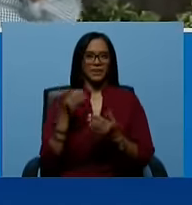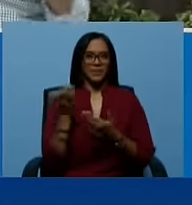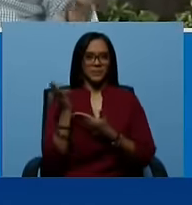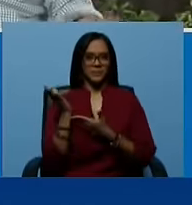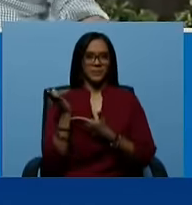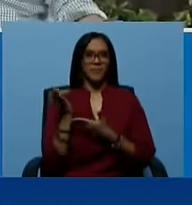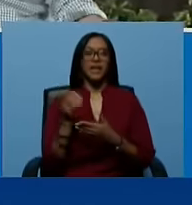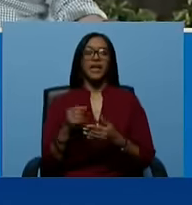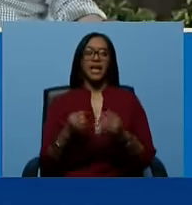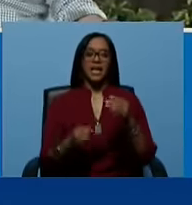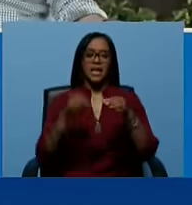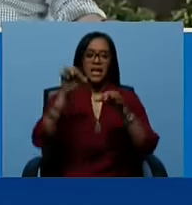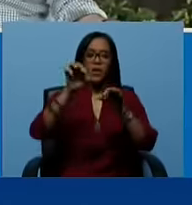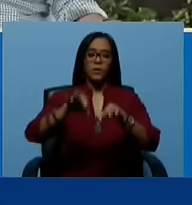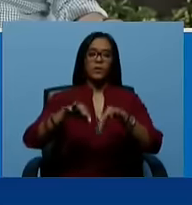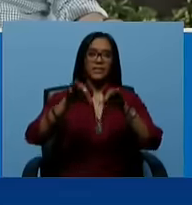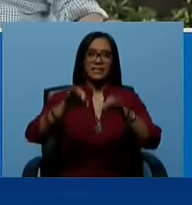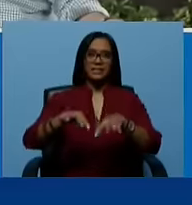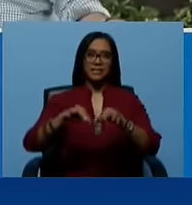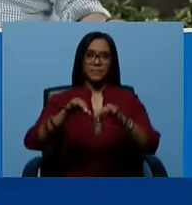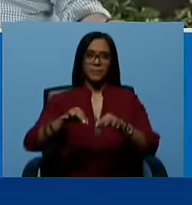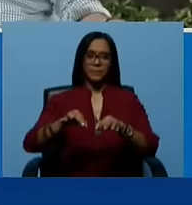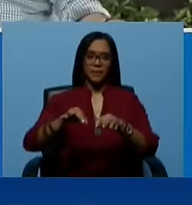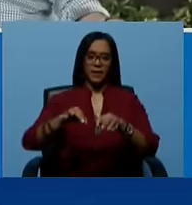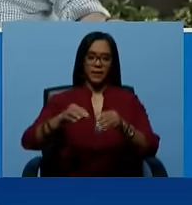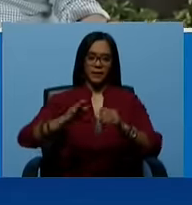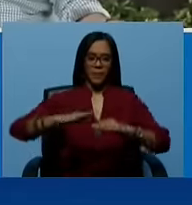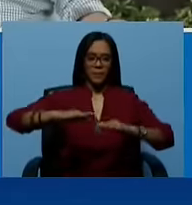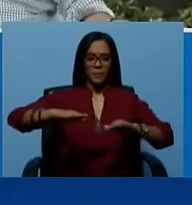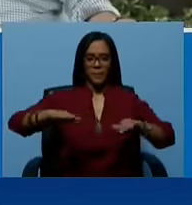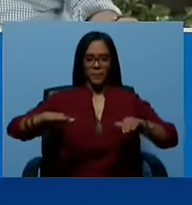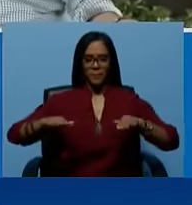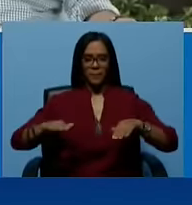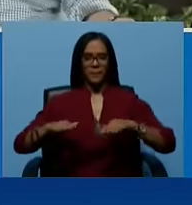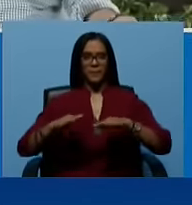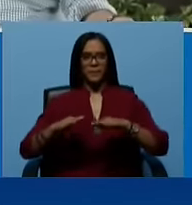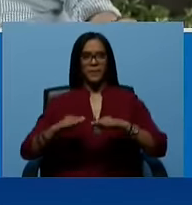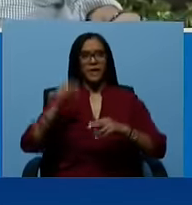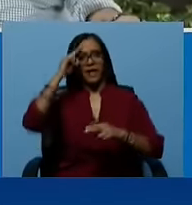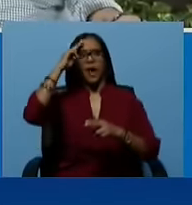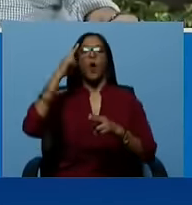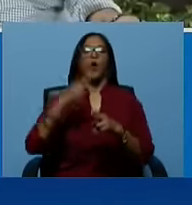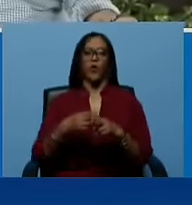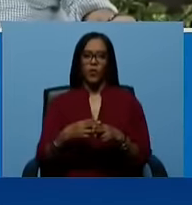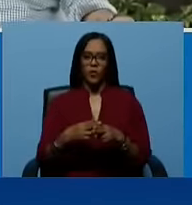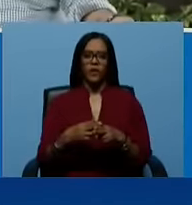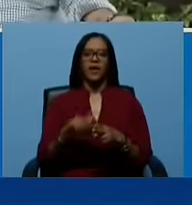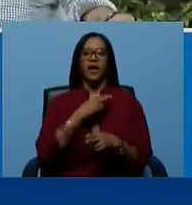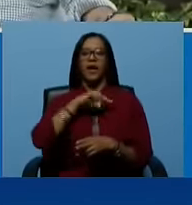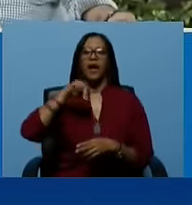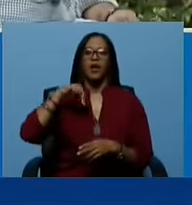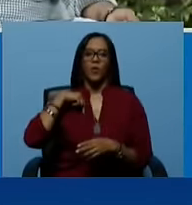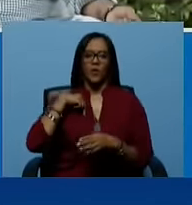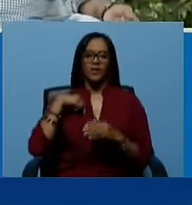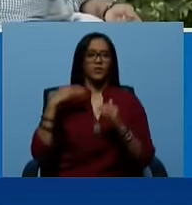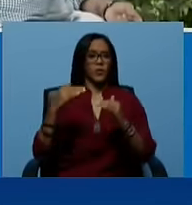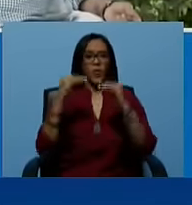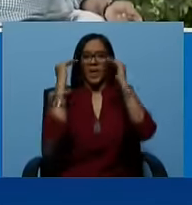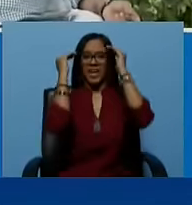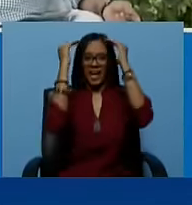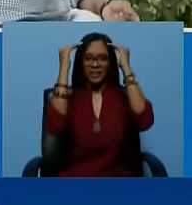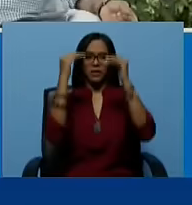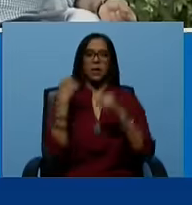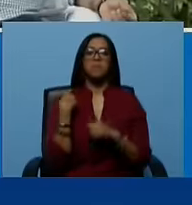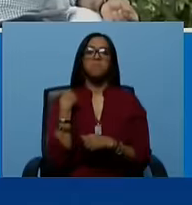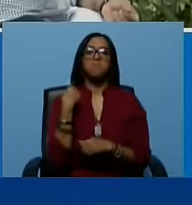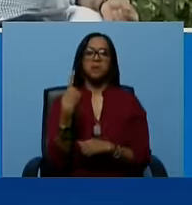y lo sembré en homenaje a nuestro gigante, un primer